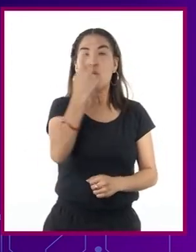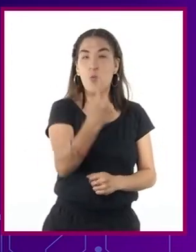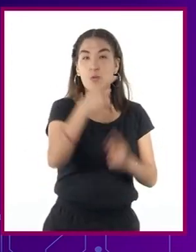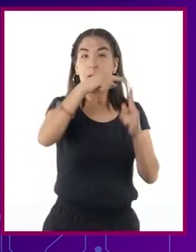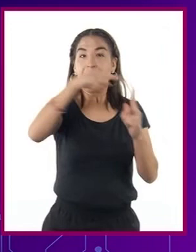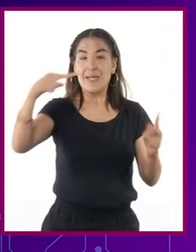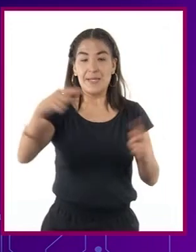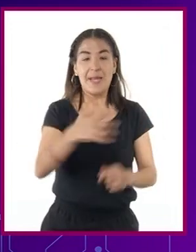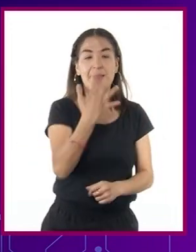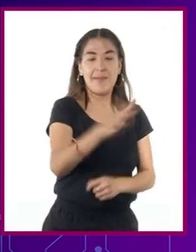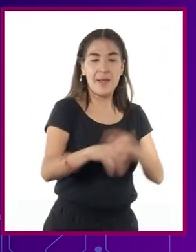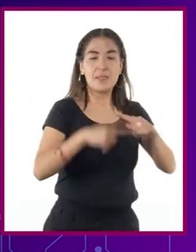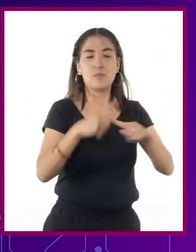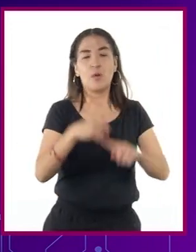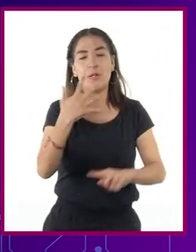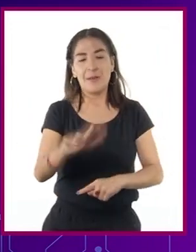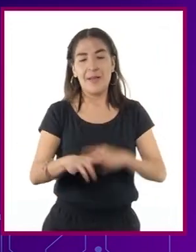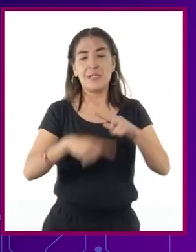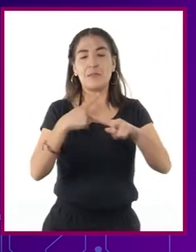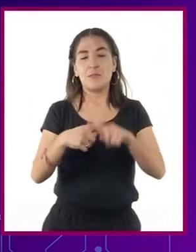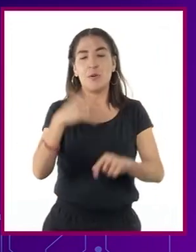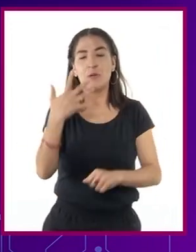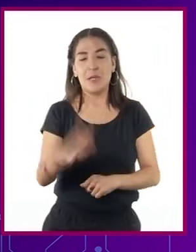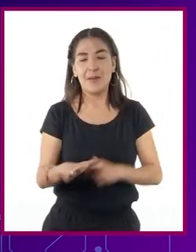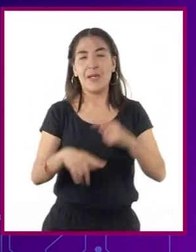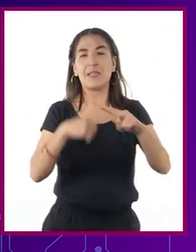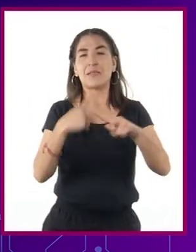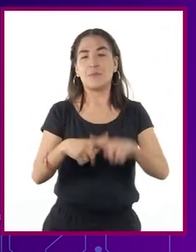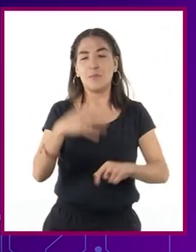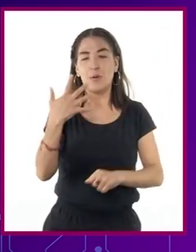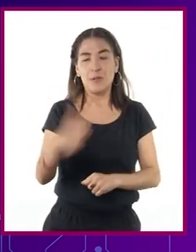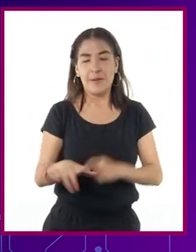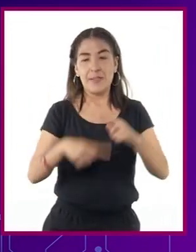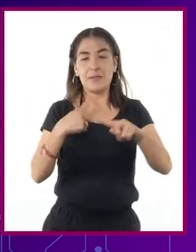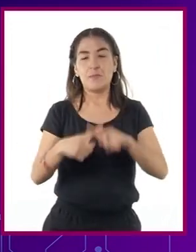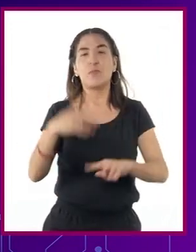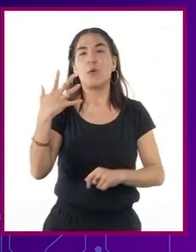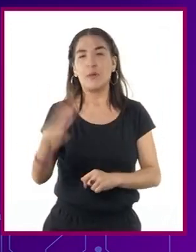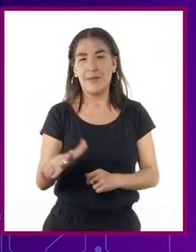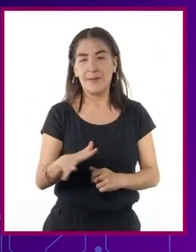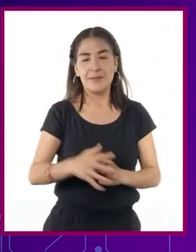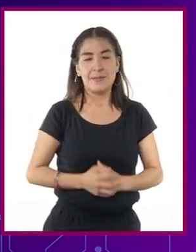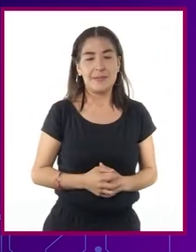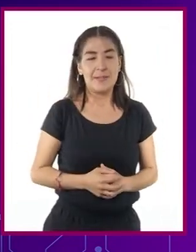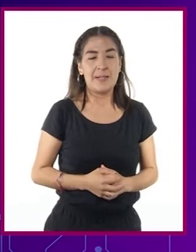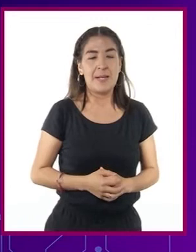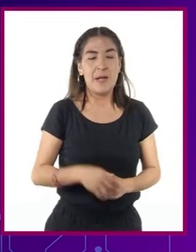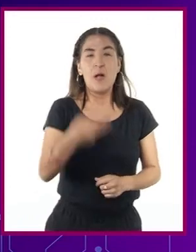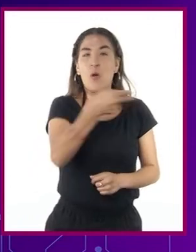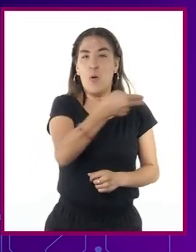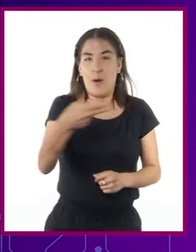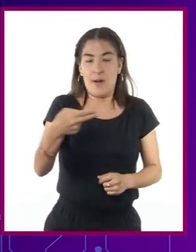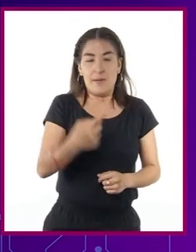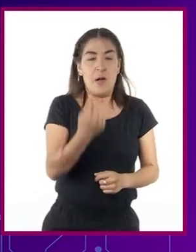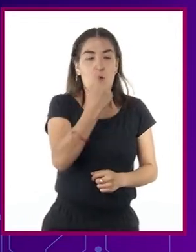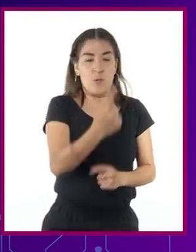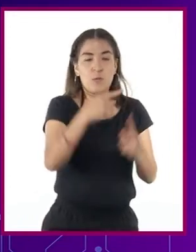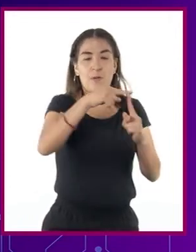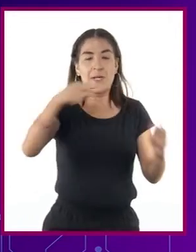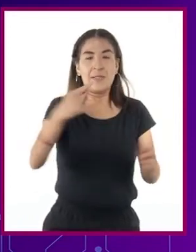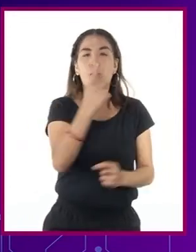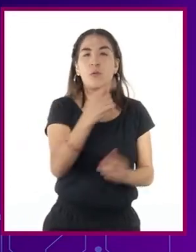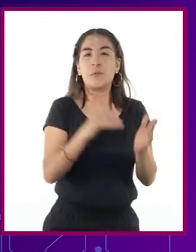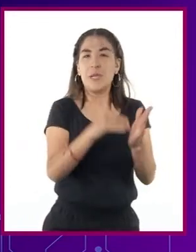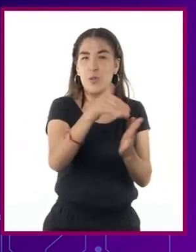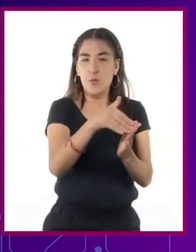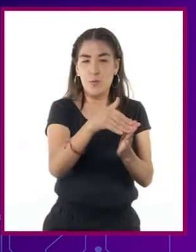entre 10 por 10 por 10 por 10 por 10 por 10, igual a 1 entre 1